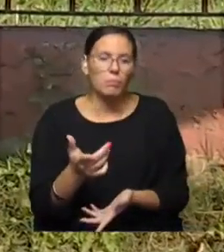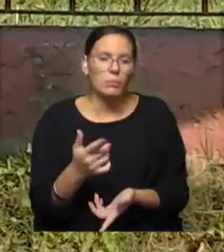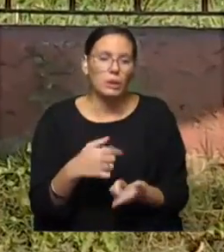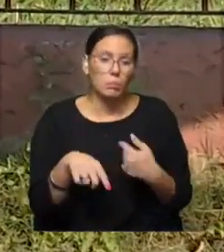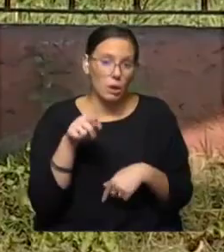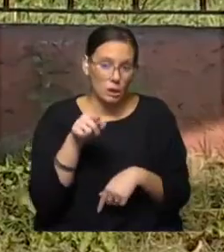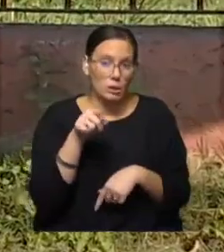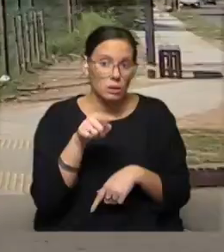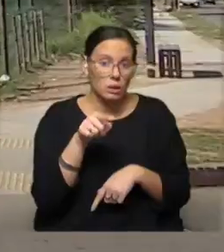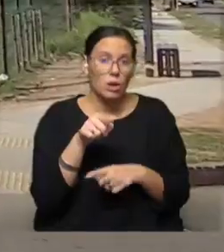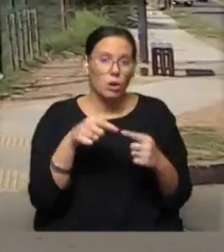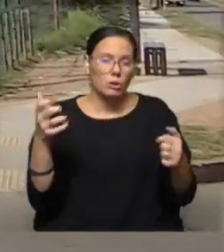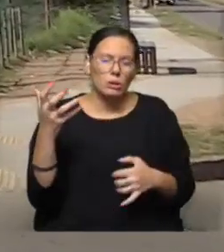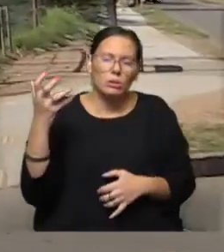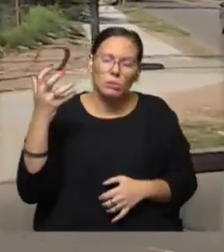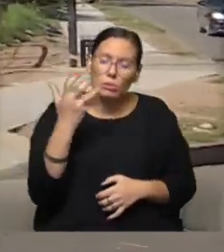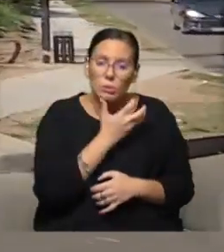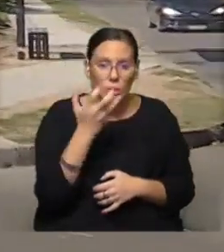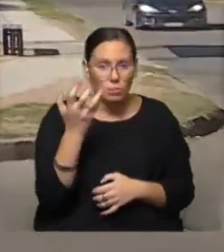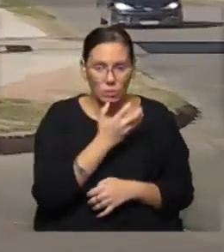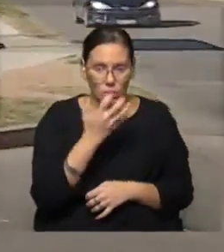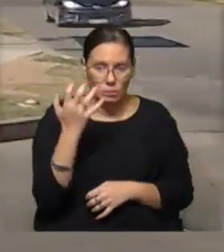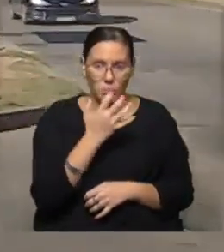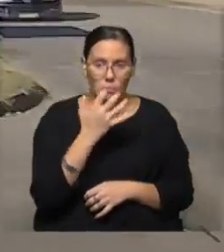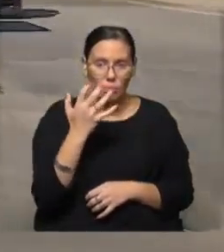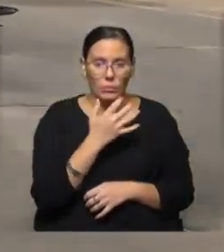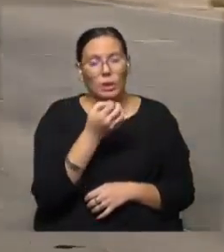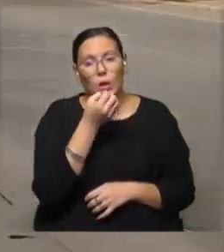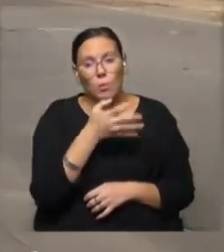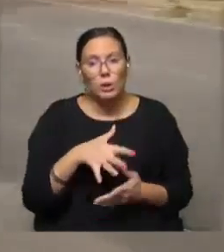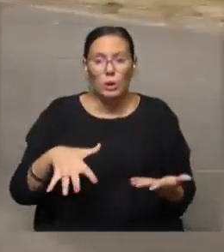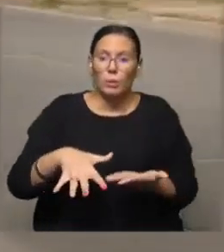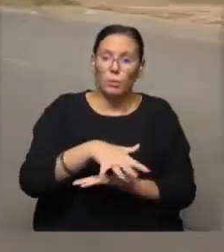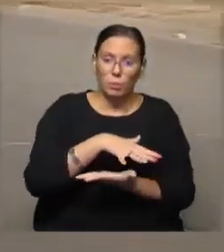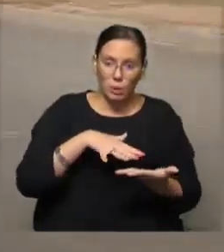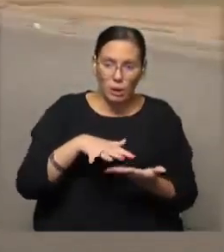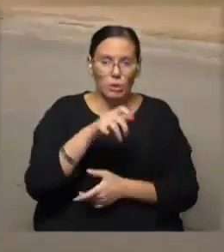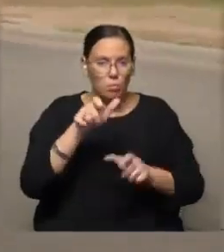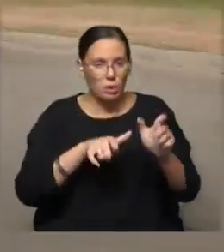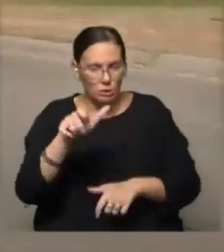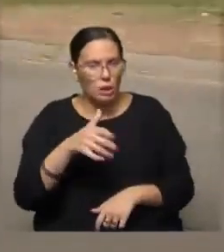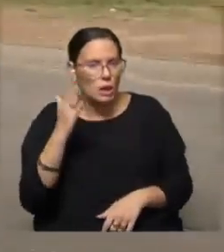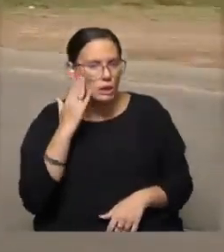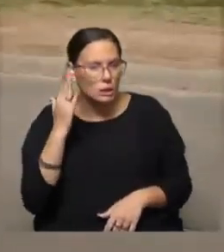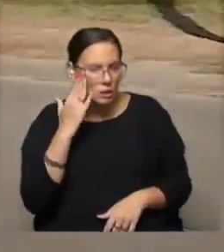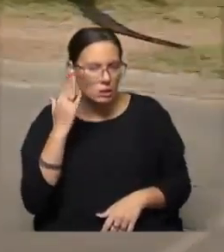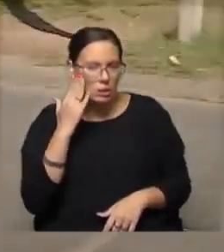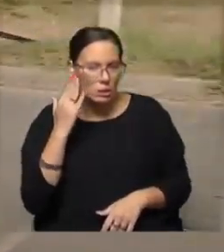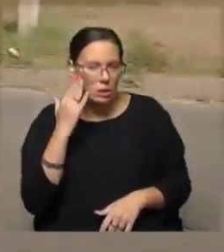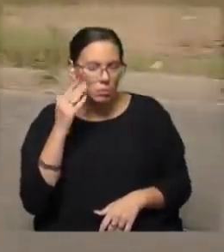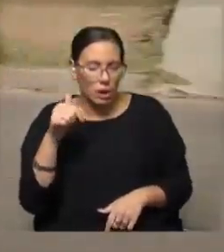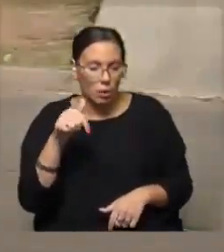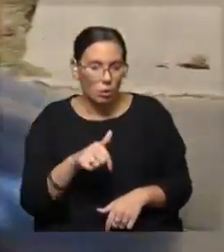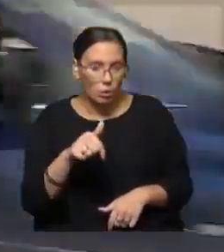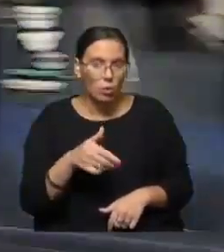Bueno, allí ocurrieron cosas horribles y es bueno que el barrio y que la gente sepa, ¿no?, que hoy